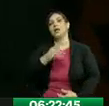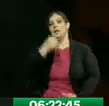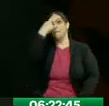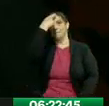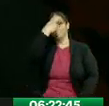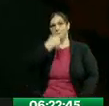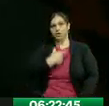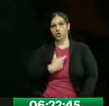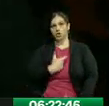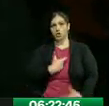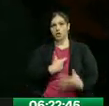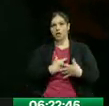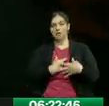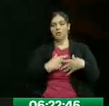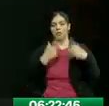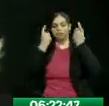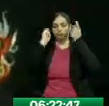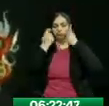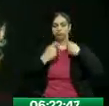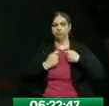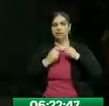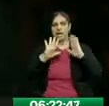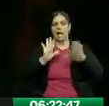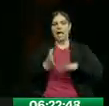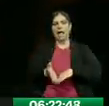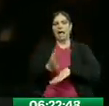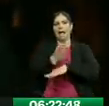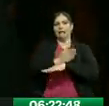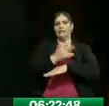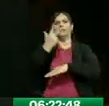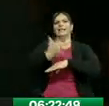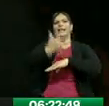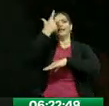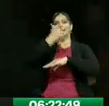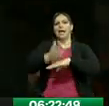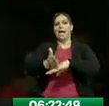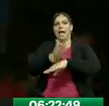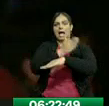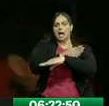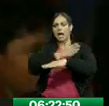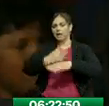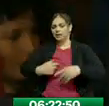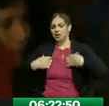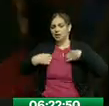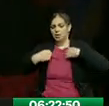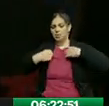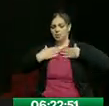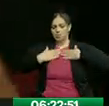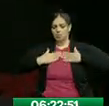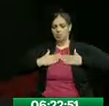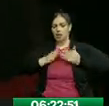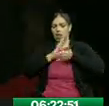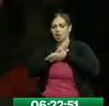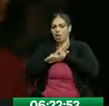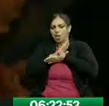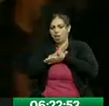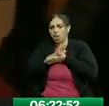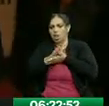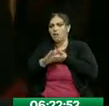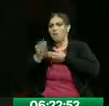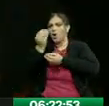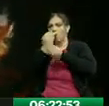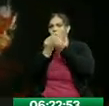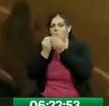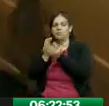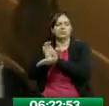un personaje que hace un ayuno de 3 días. Es un personaje que el traje lo ubica y lo pone en una cascada para que este